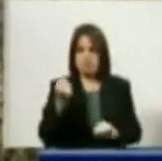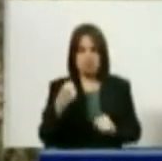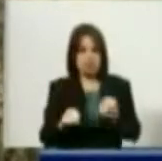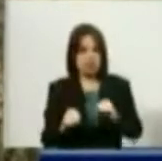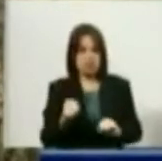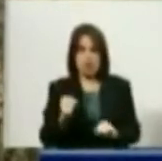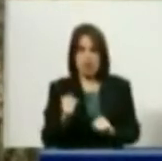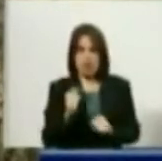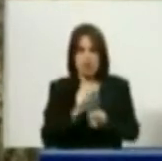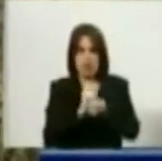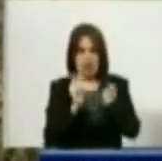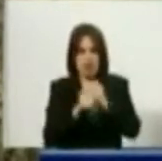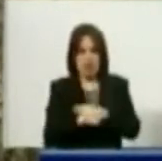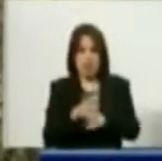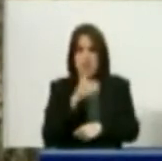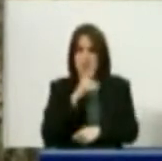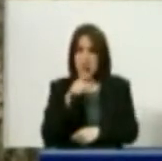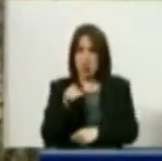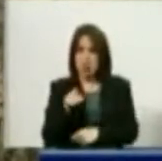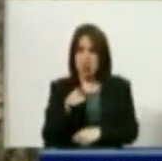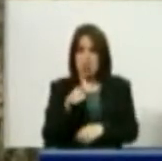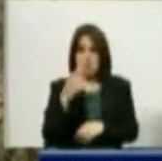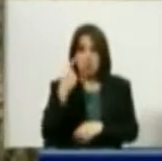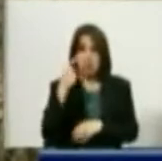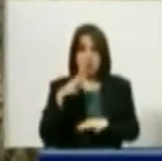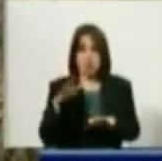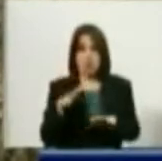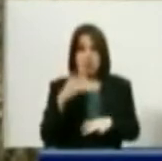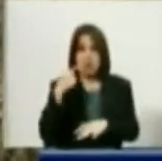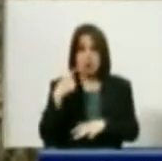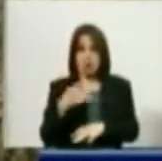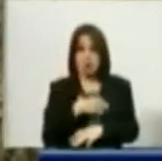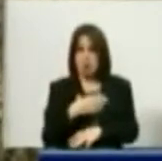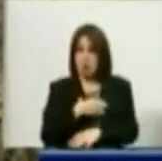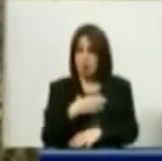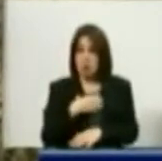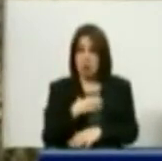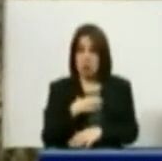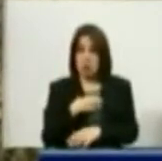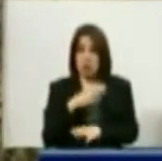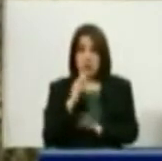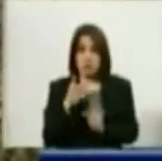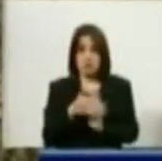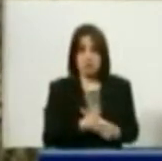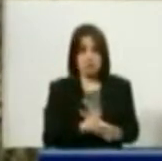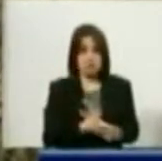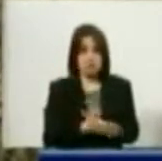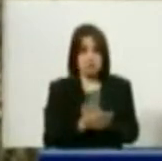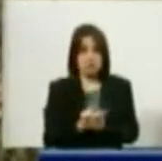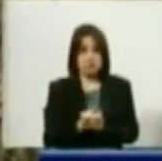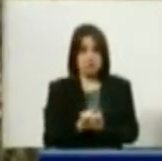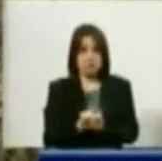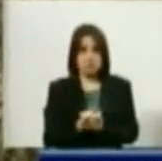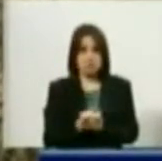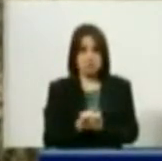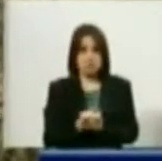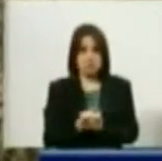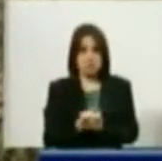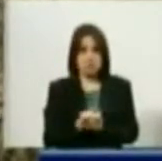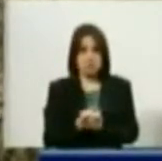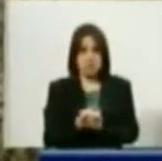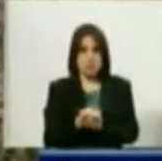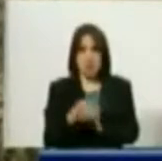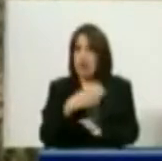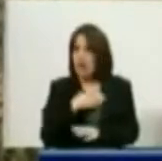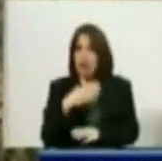cambiaran las preguntas porque eso supuestamente no se podía según esta esta no según aquella Constitución Ah es